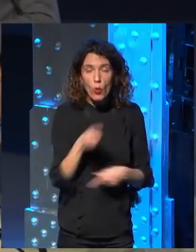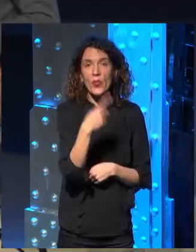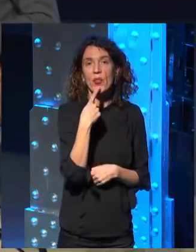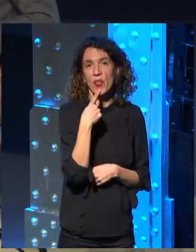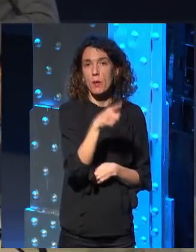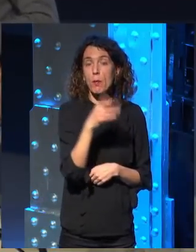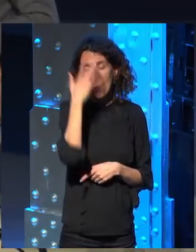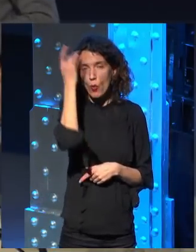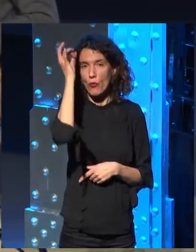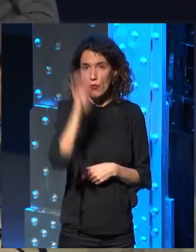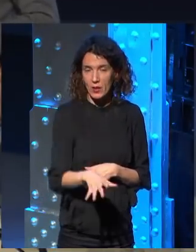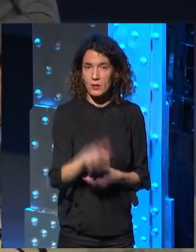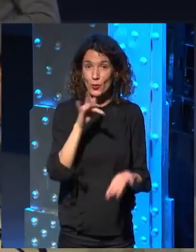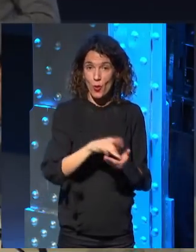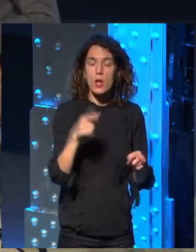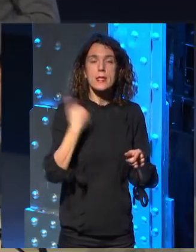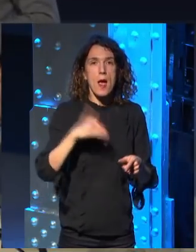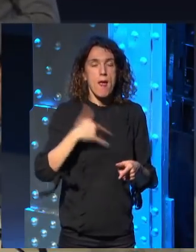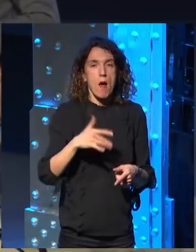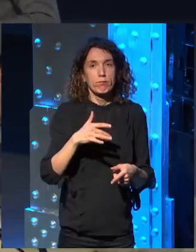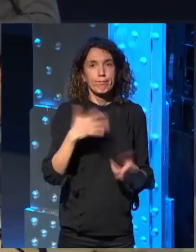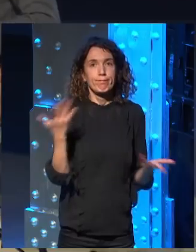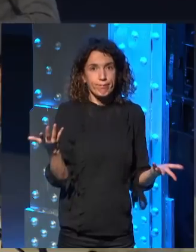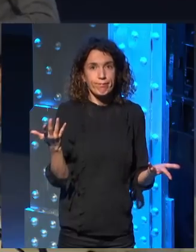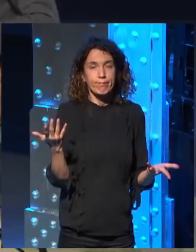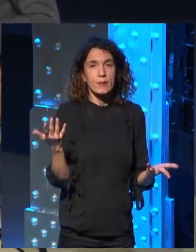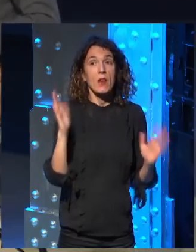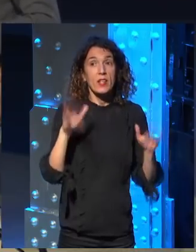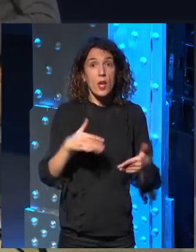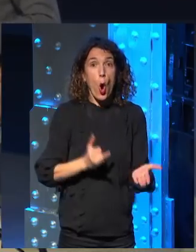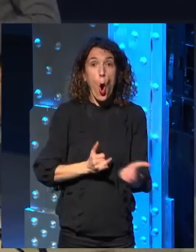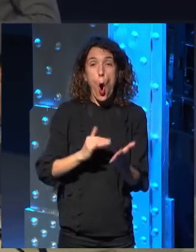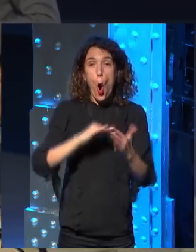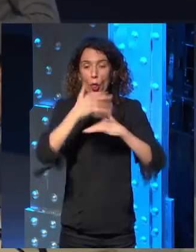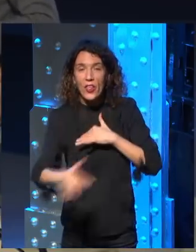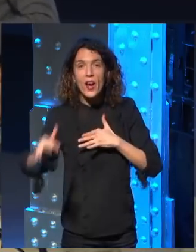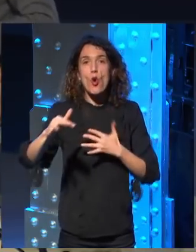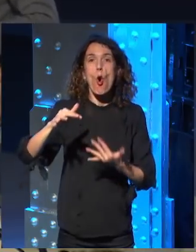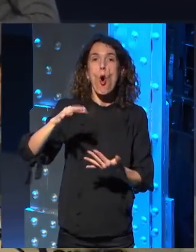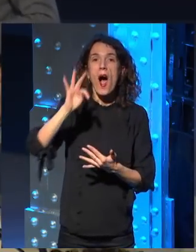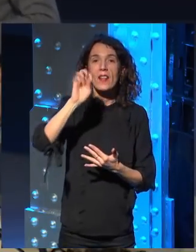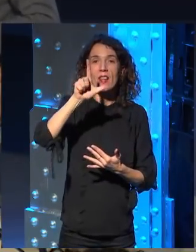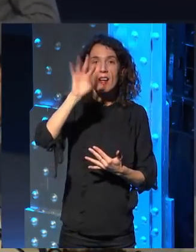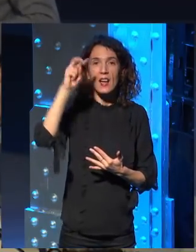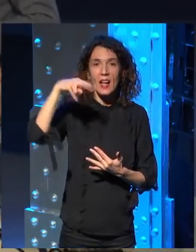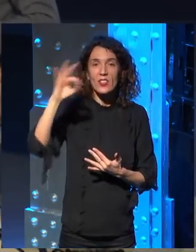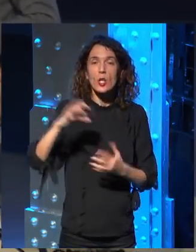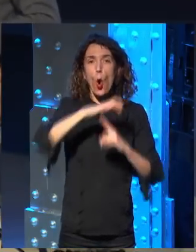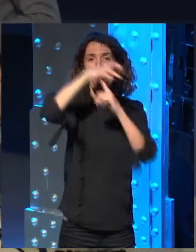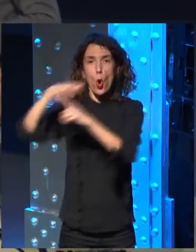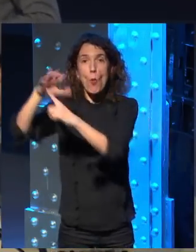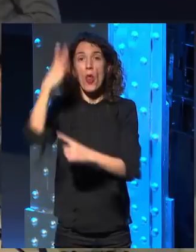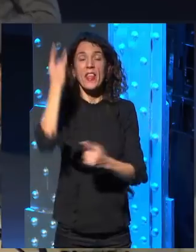era que por fin se había conseguido atravesar el océano Atlántico volando en globo durante 5